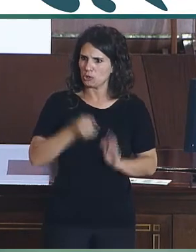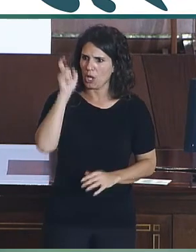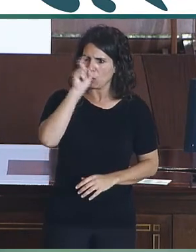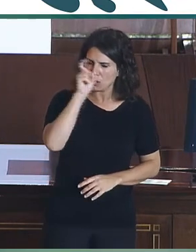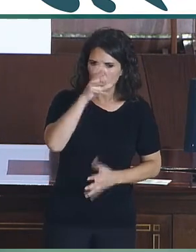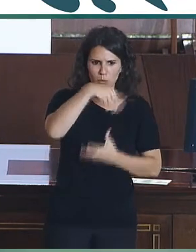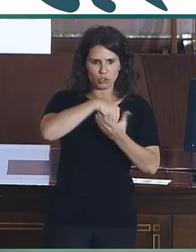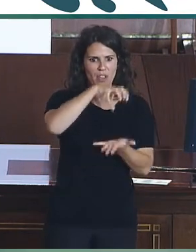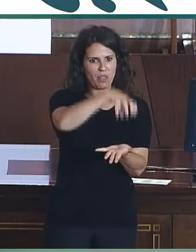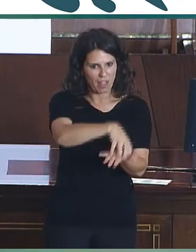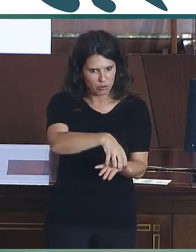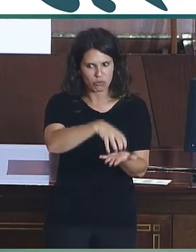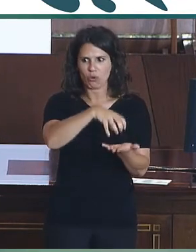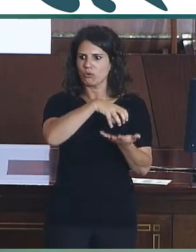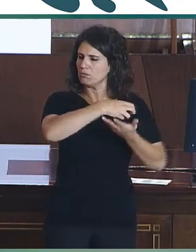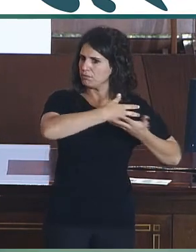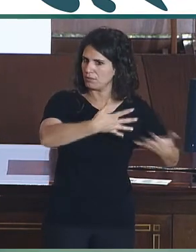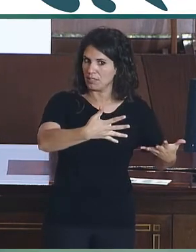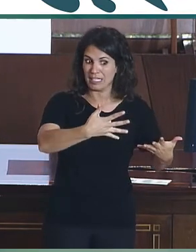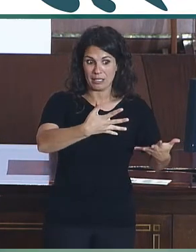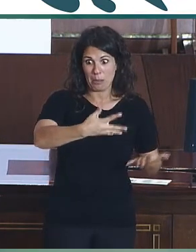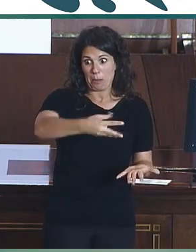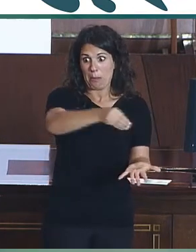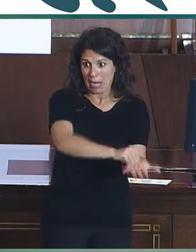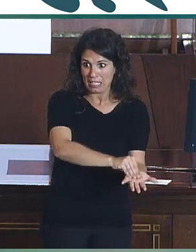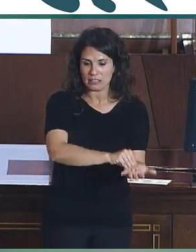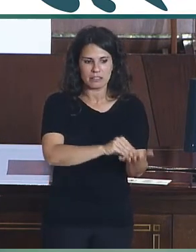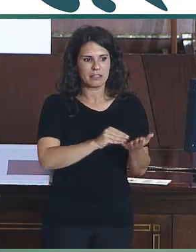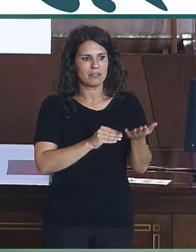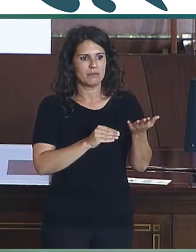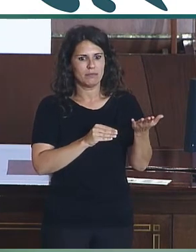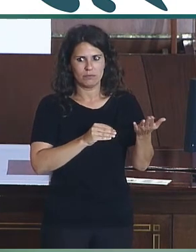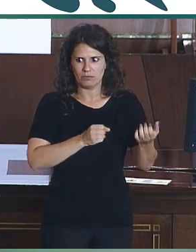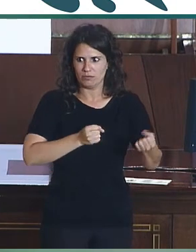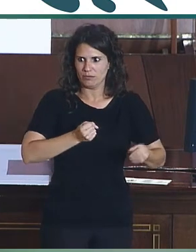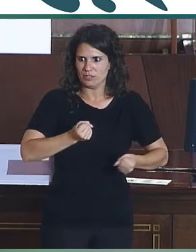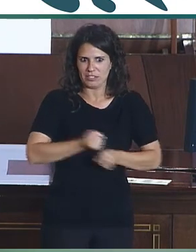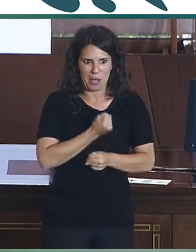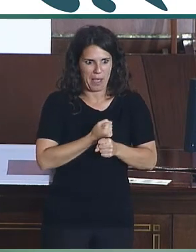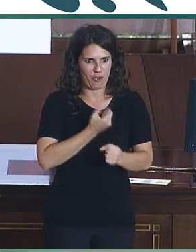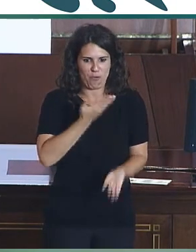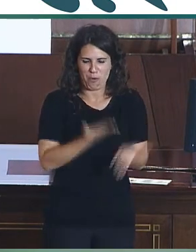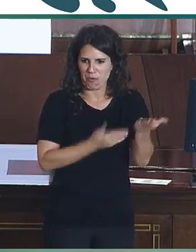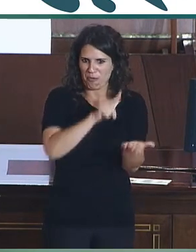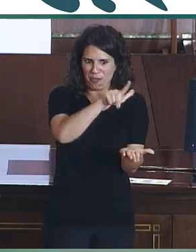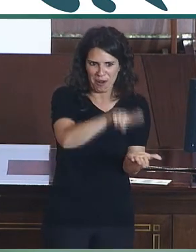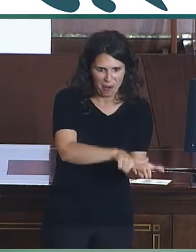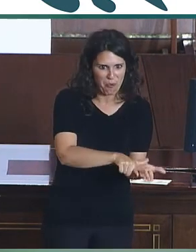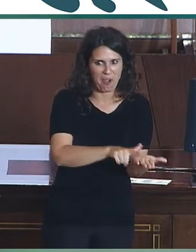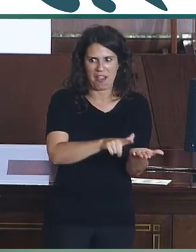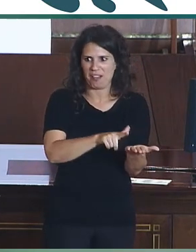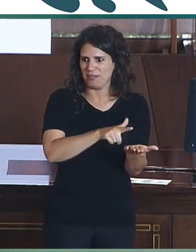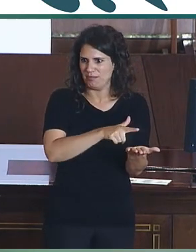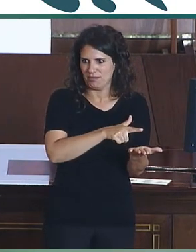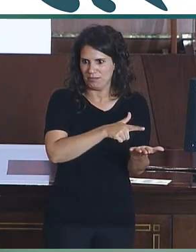centros con el plus añadido de un trabajo sobre la evaluación de la lengua.